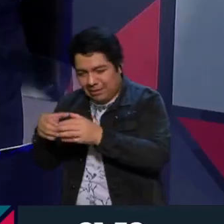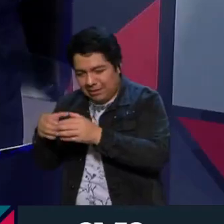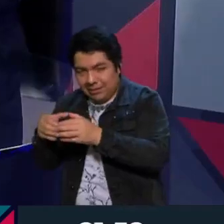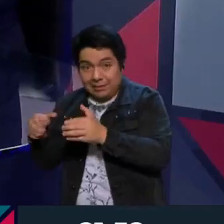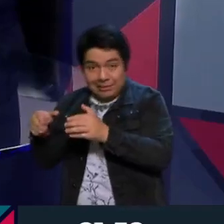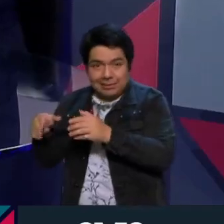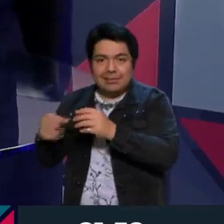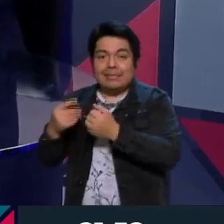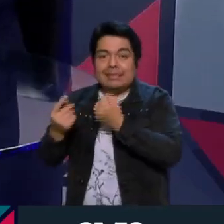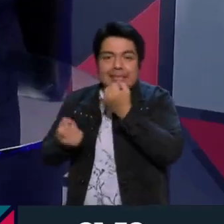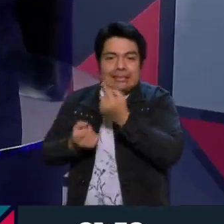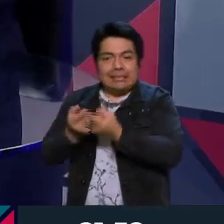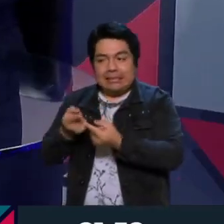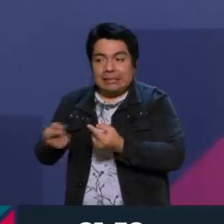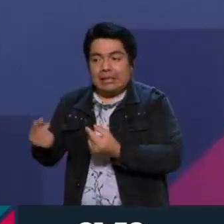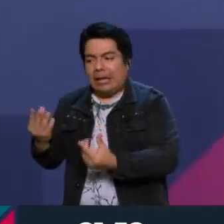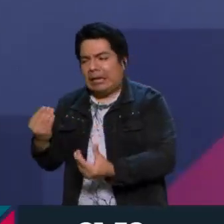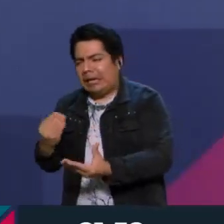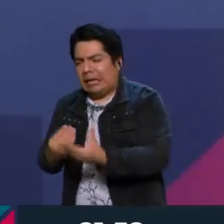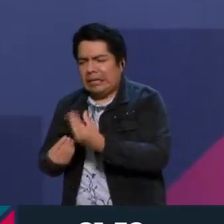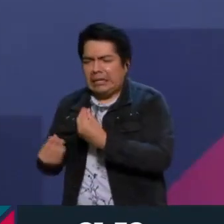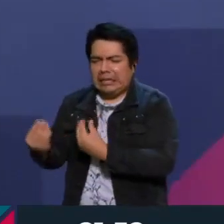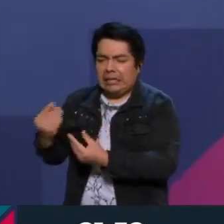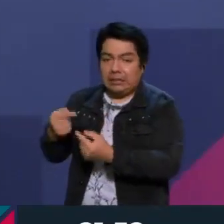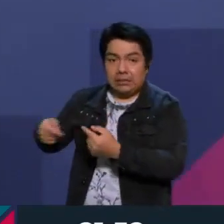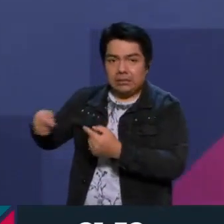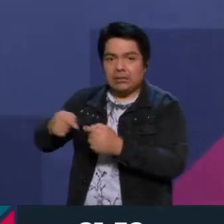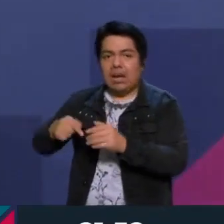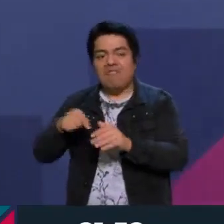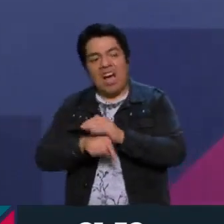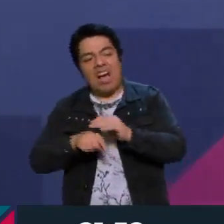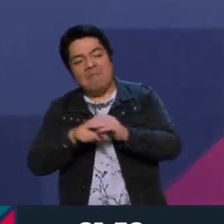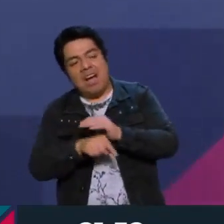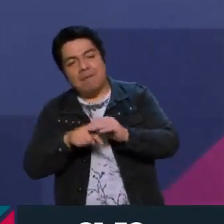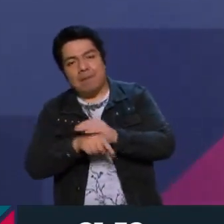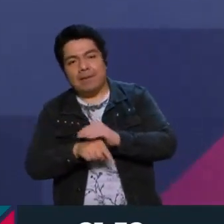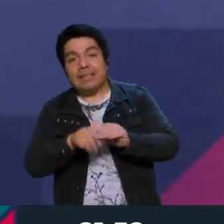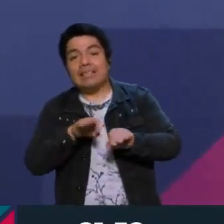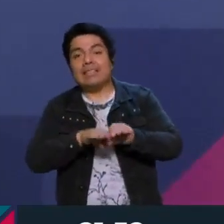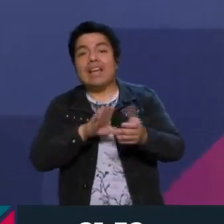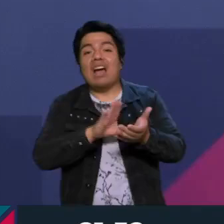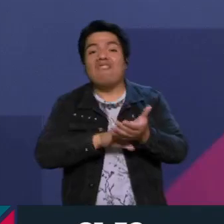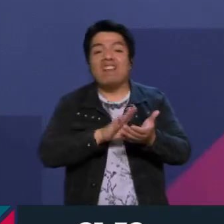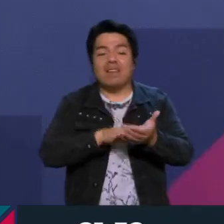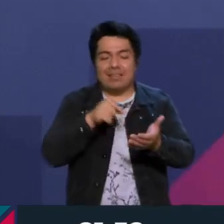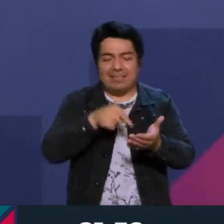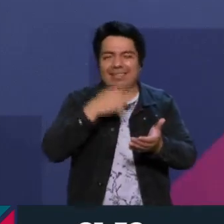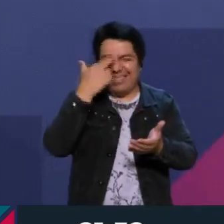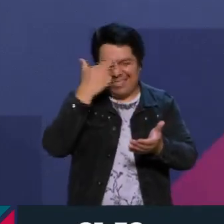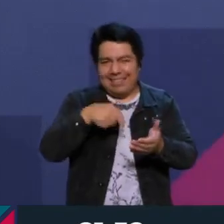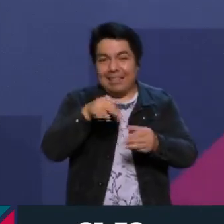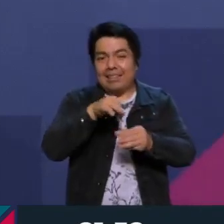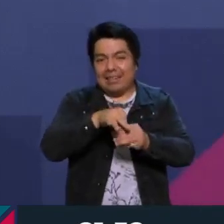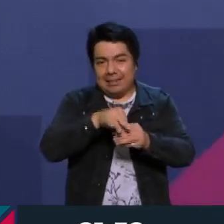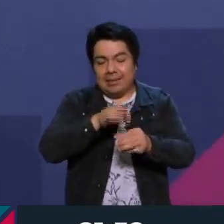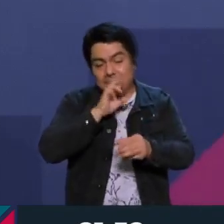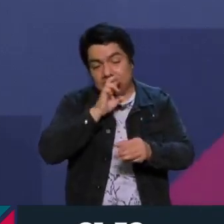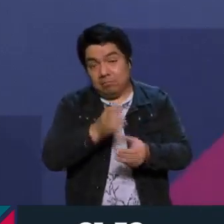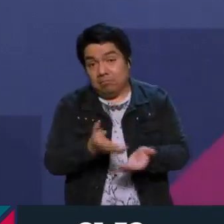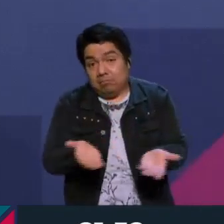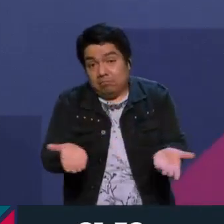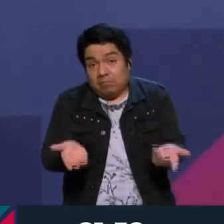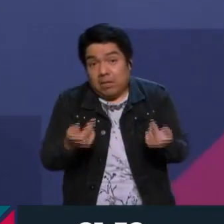iluminadas, pues estaban en una pugna realmente por al final el resultado que obtuvimos, que es que, bueno, como